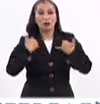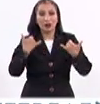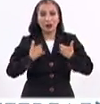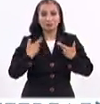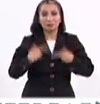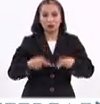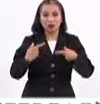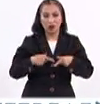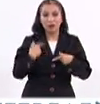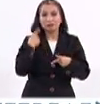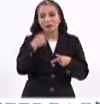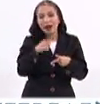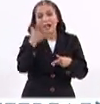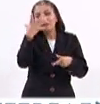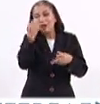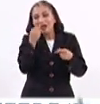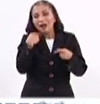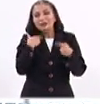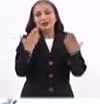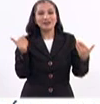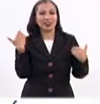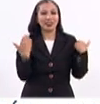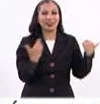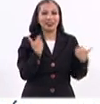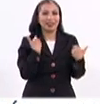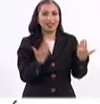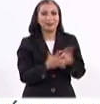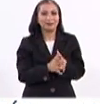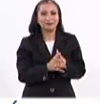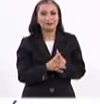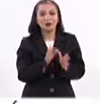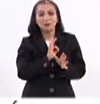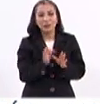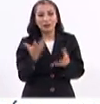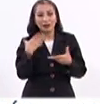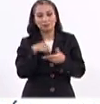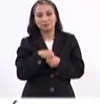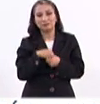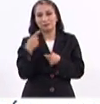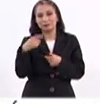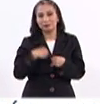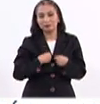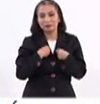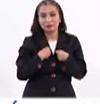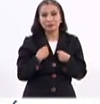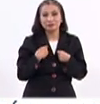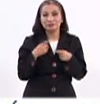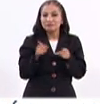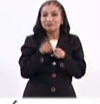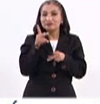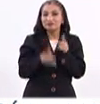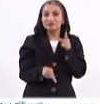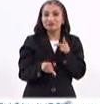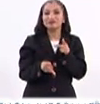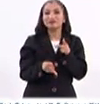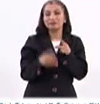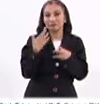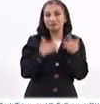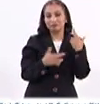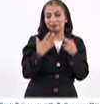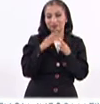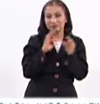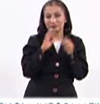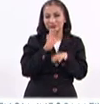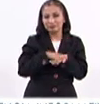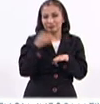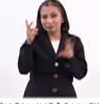la gente, para que aprendan y se entretengan y puedan integrarlo así a su vida. Vamos a hacer una breve pausa y al regresar